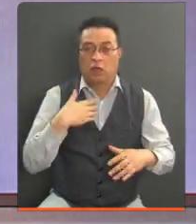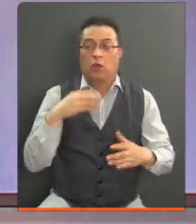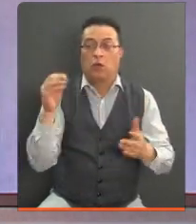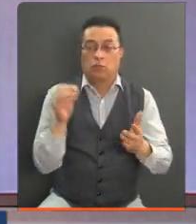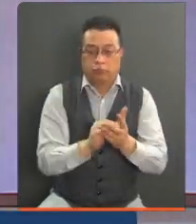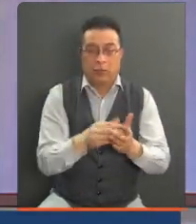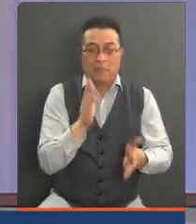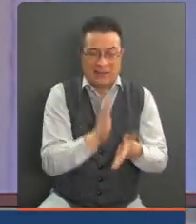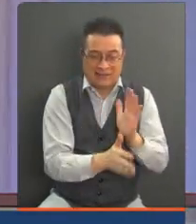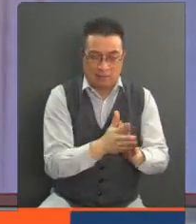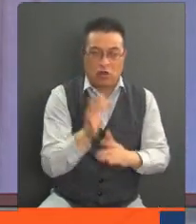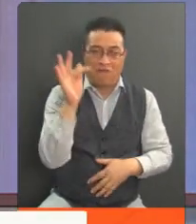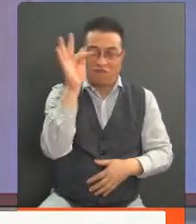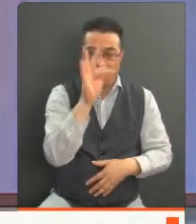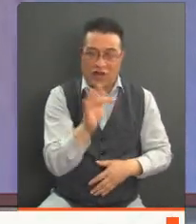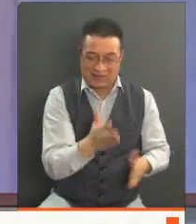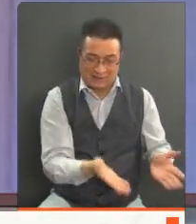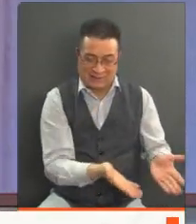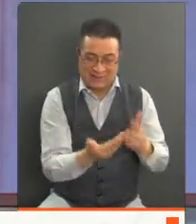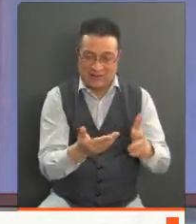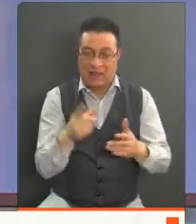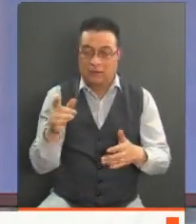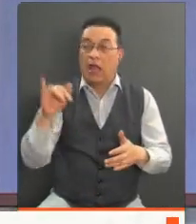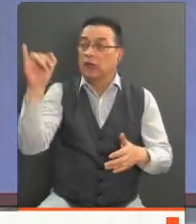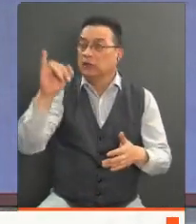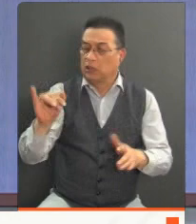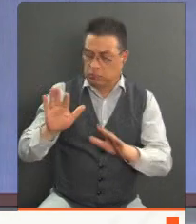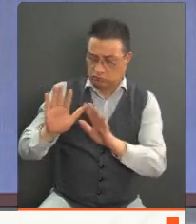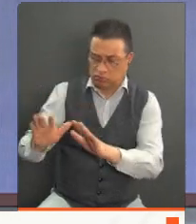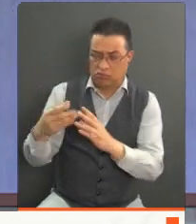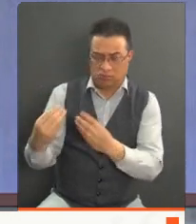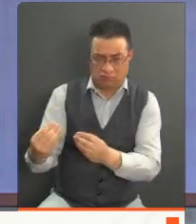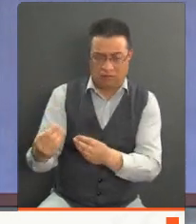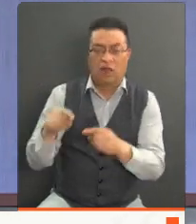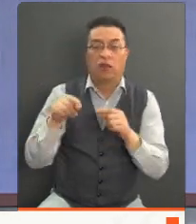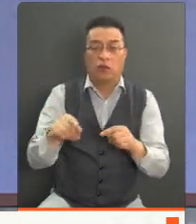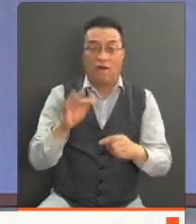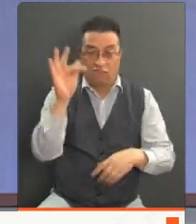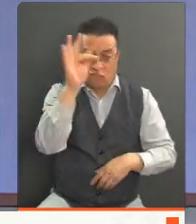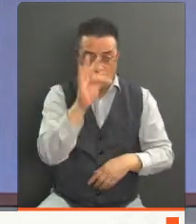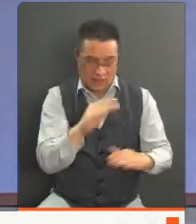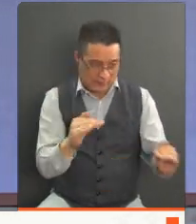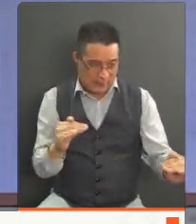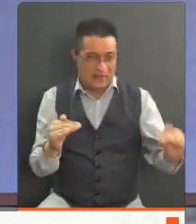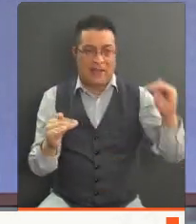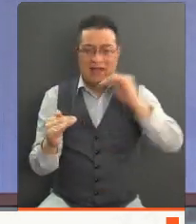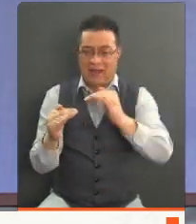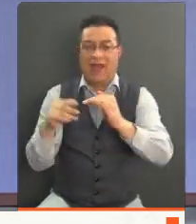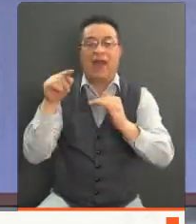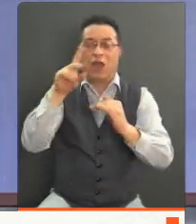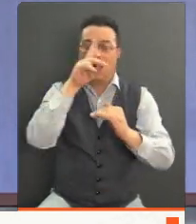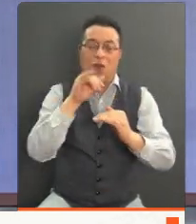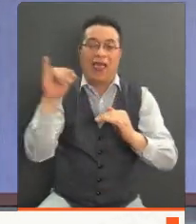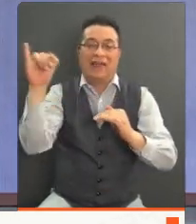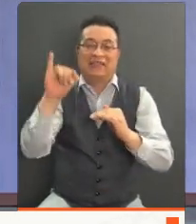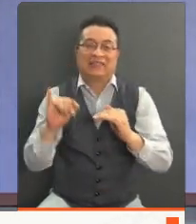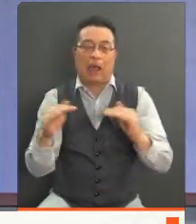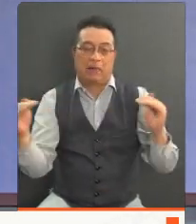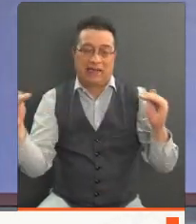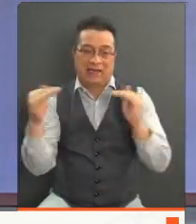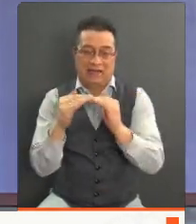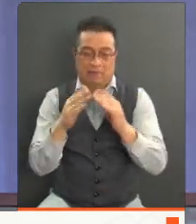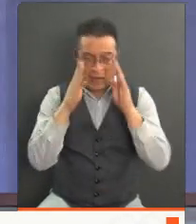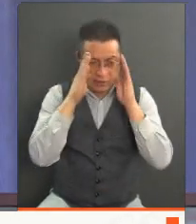fonasa no sacarle los patines a la isapre mejorar el fonasa hacerlo similar a los ensambles a las isapres en cuanto a la cobertura la